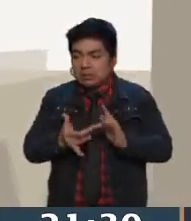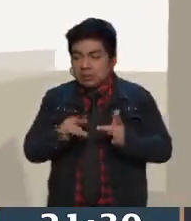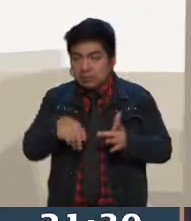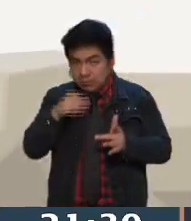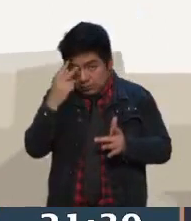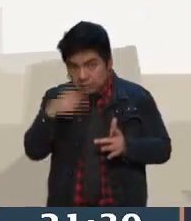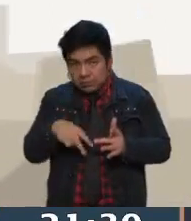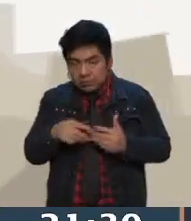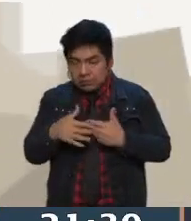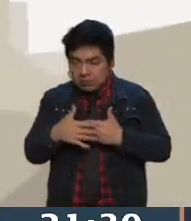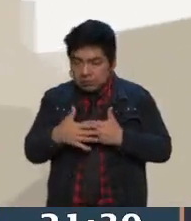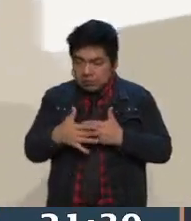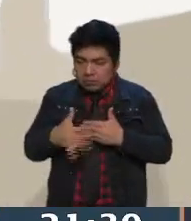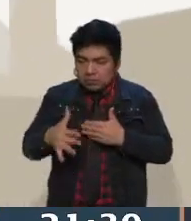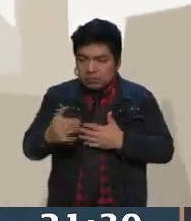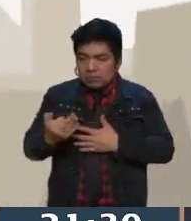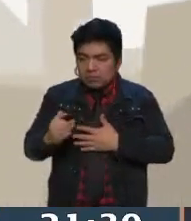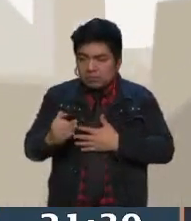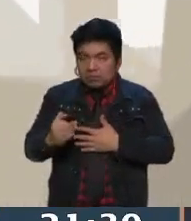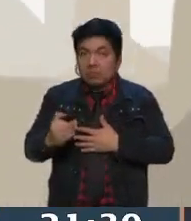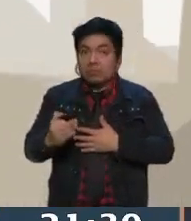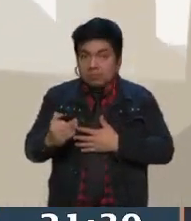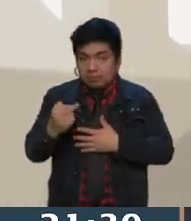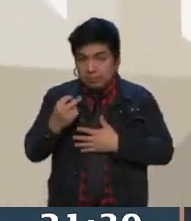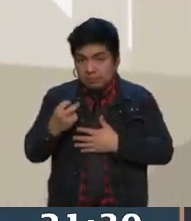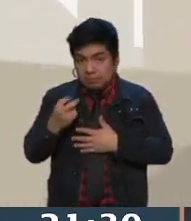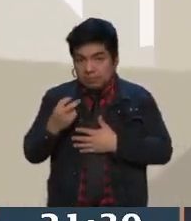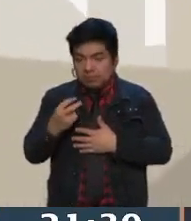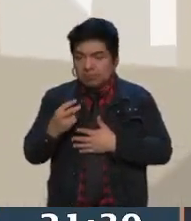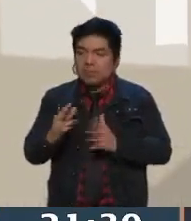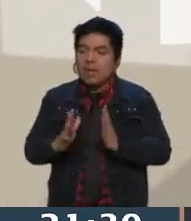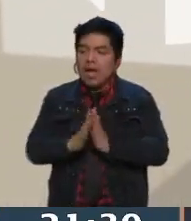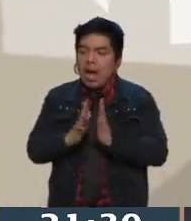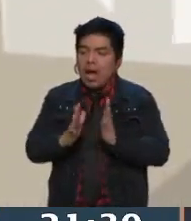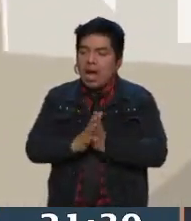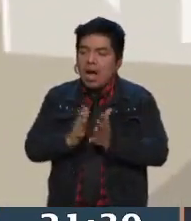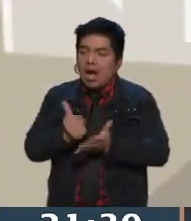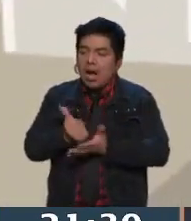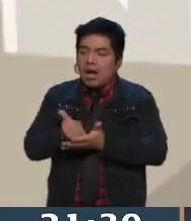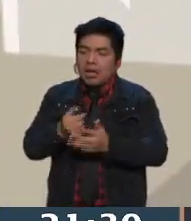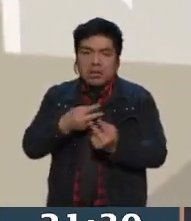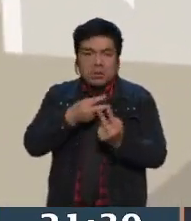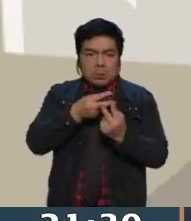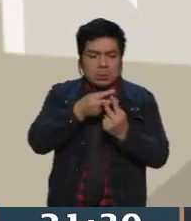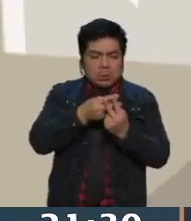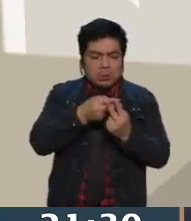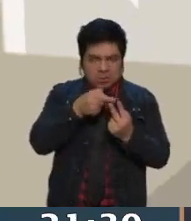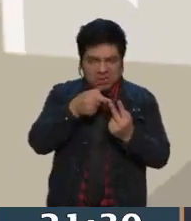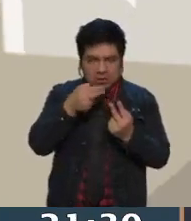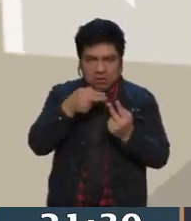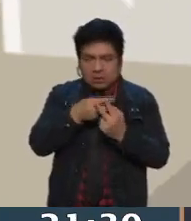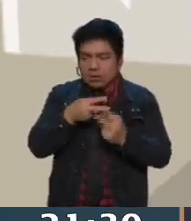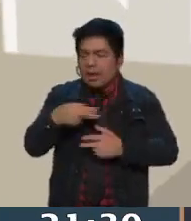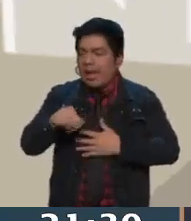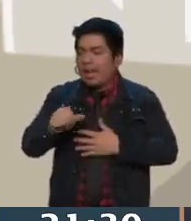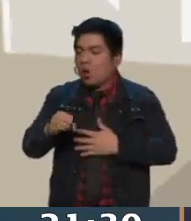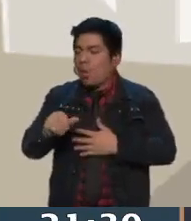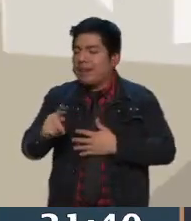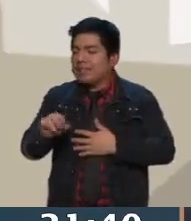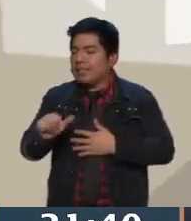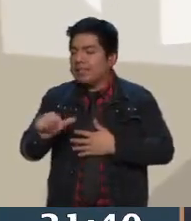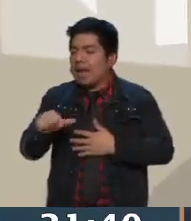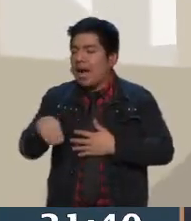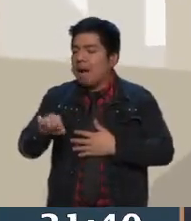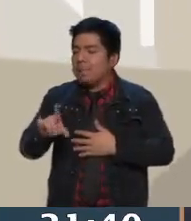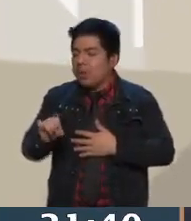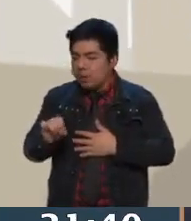México durante todo febrero y sobre todo favoreciendo este hashtag de narcopresidente AMLO